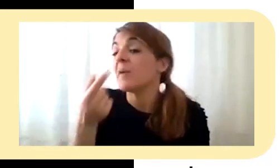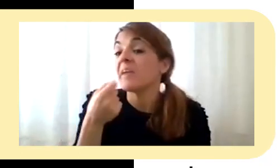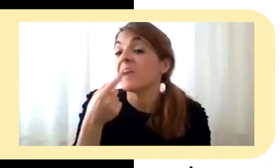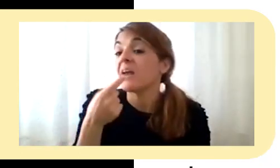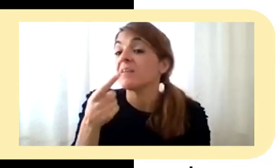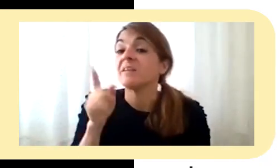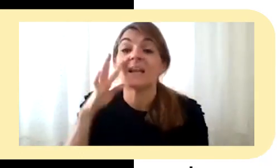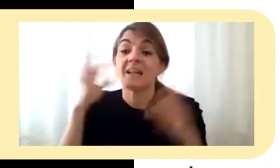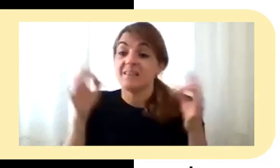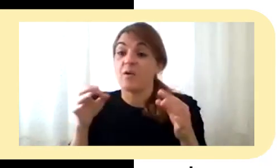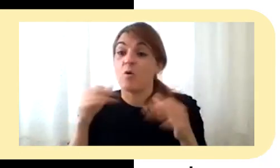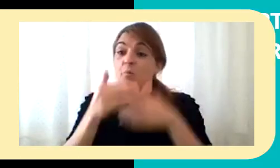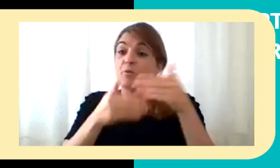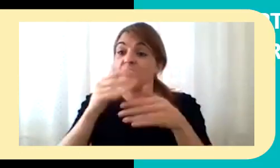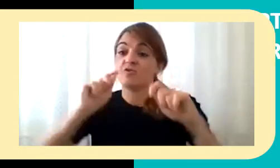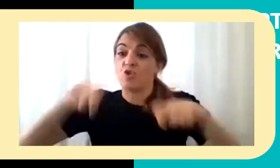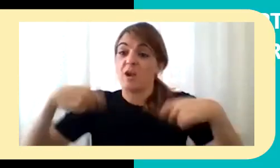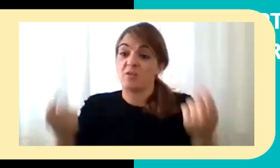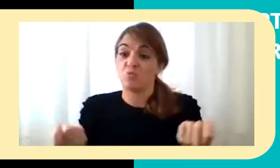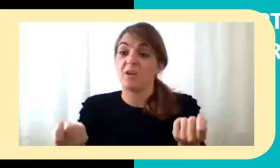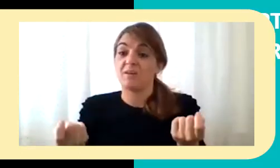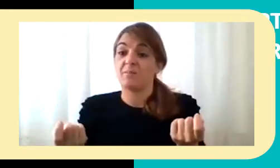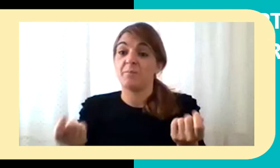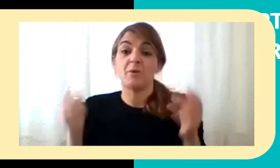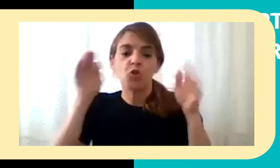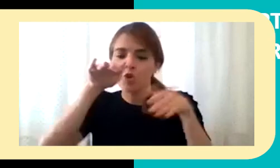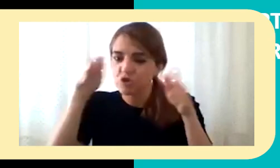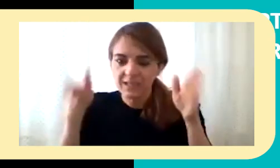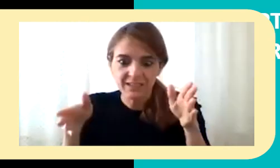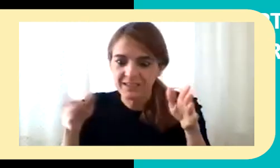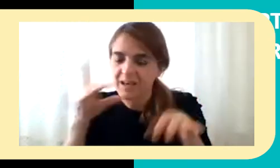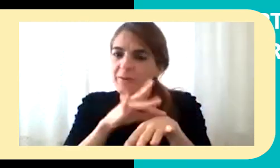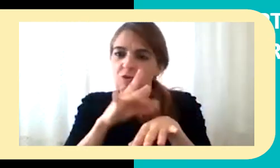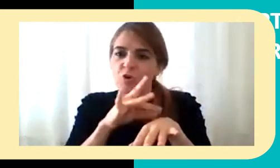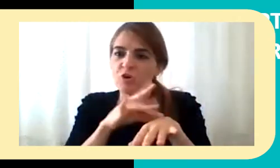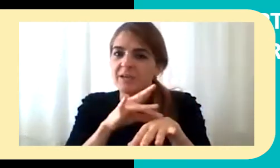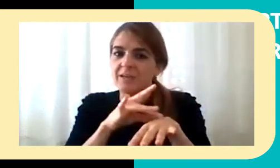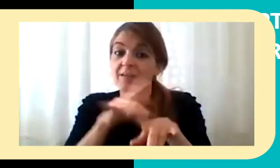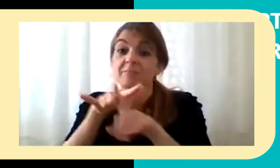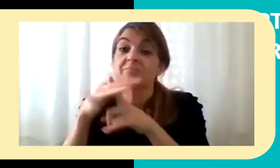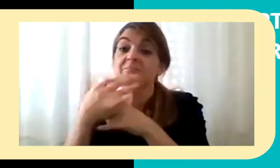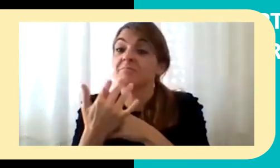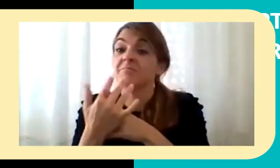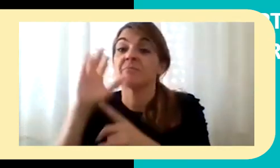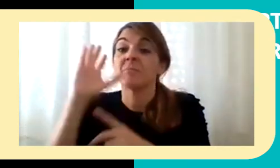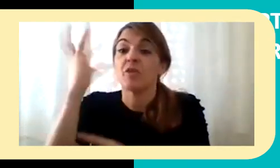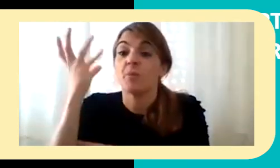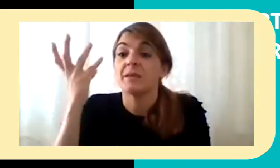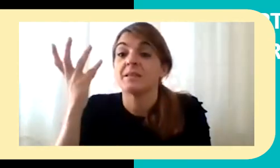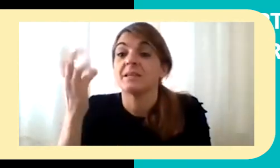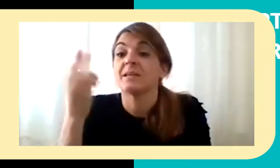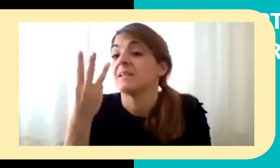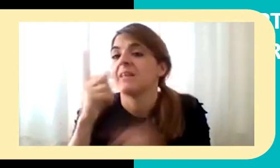asiste bien a la patología. ¿Qué pasa con el medio ambiente? Solo 3 diapositivas para deciros. Mirad, en